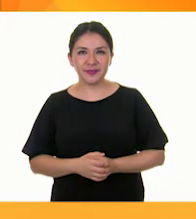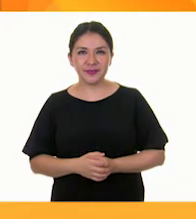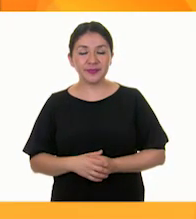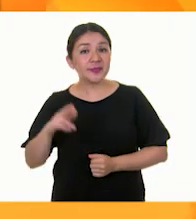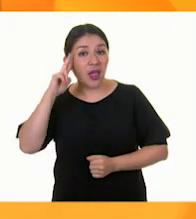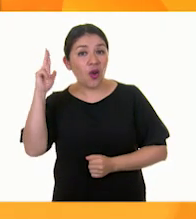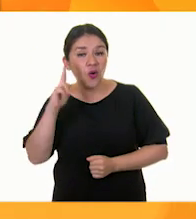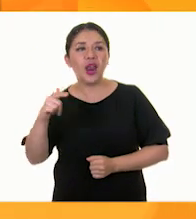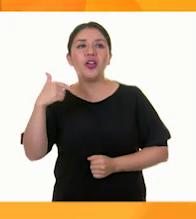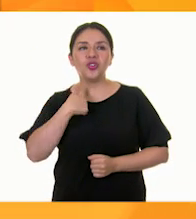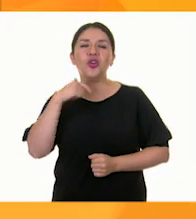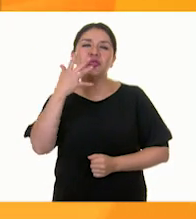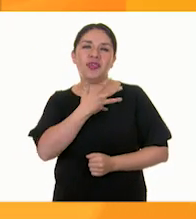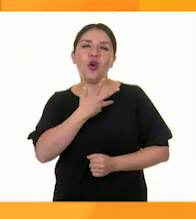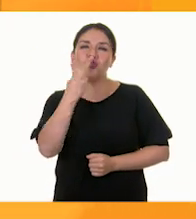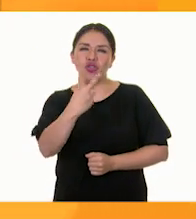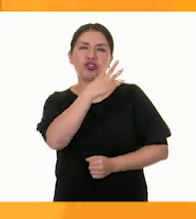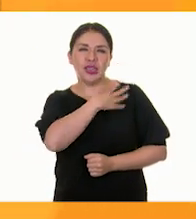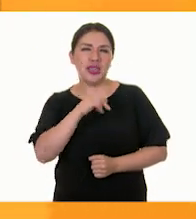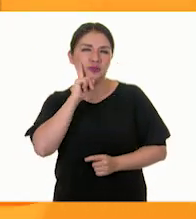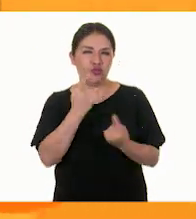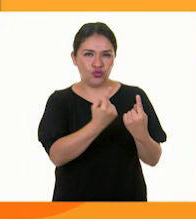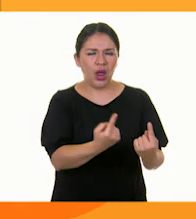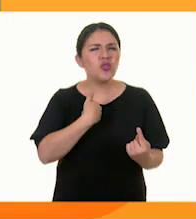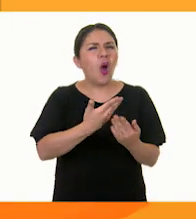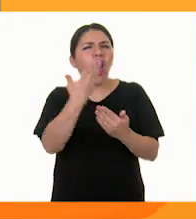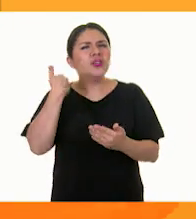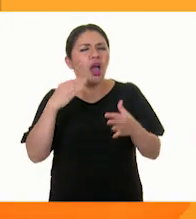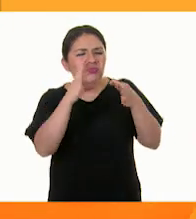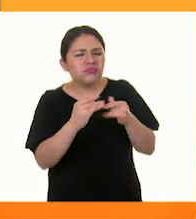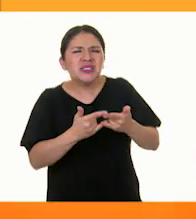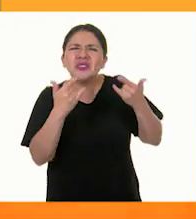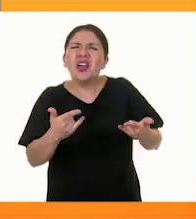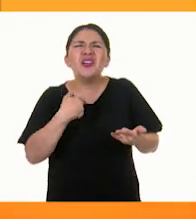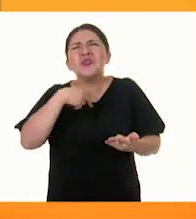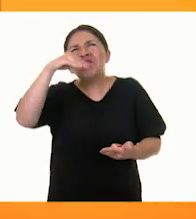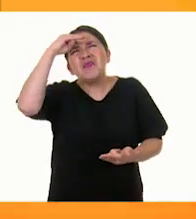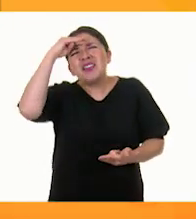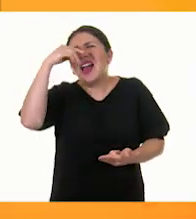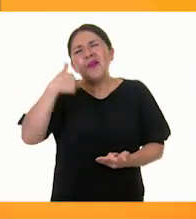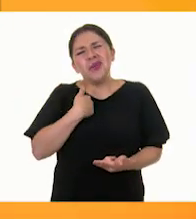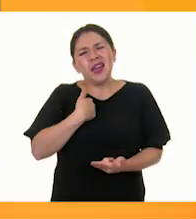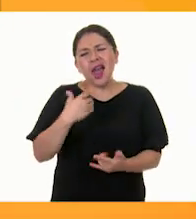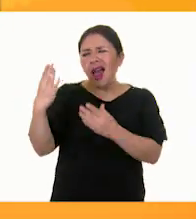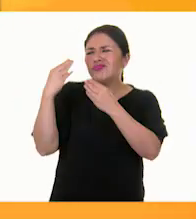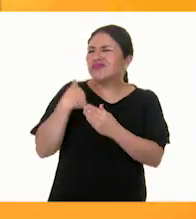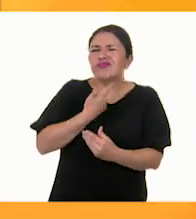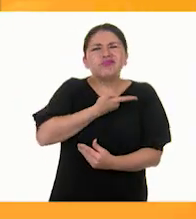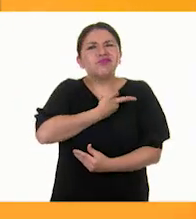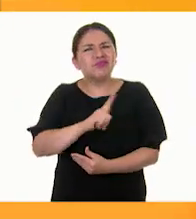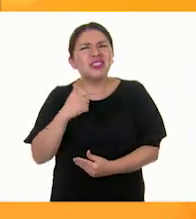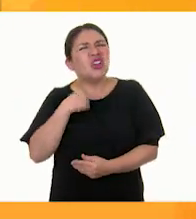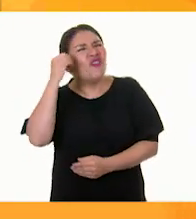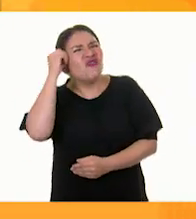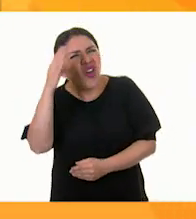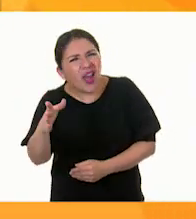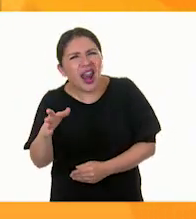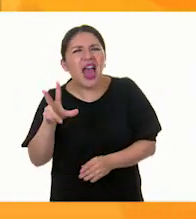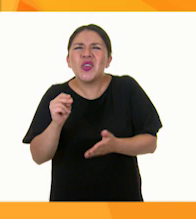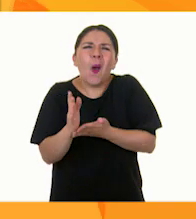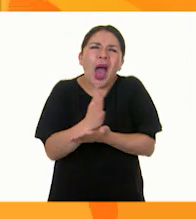Hola, yo soy papá de dos niñas. Y antes no les contaba cuentos, lo veía como algo que tal vez a mí no me enseñaron. Y me daba